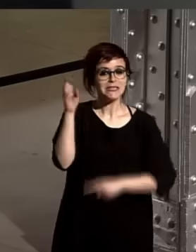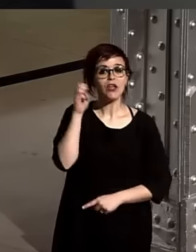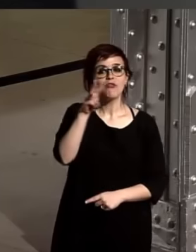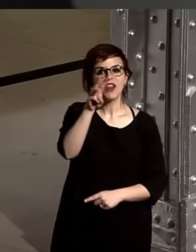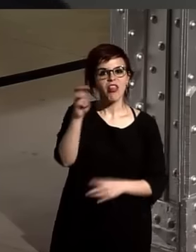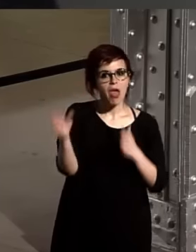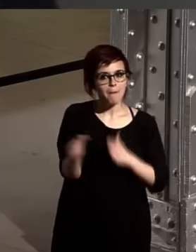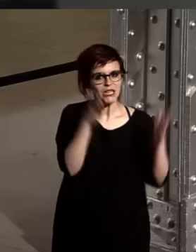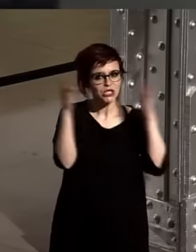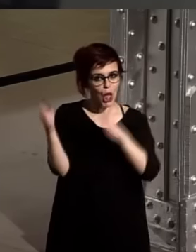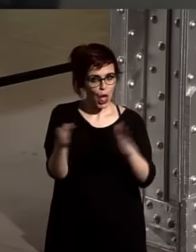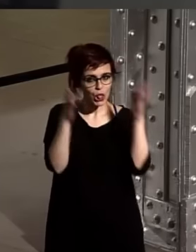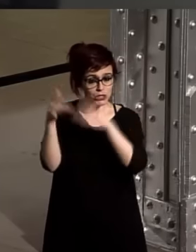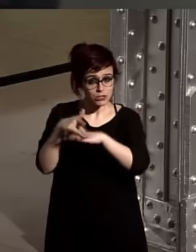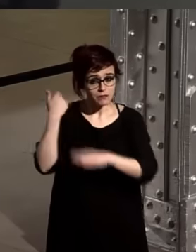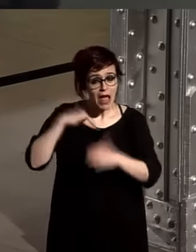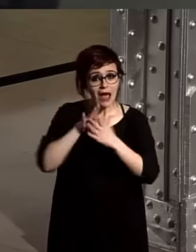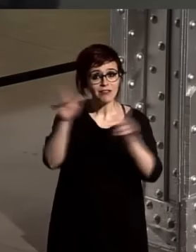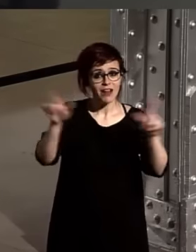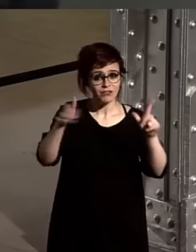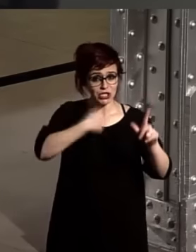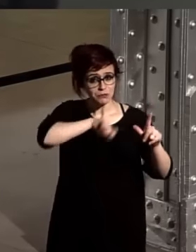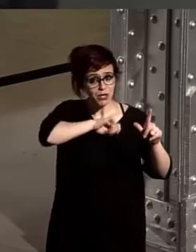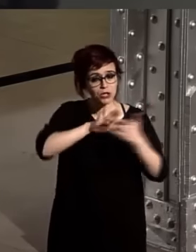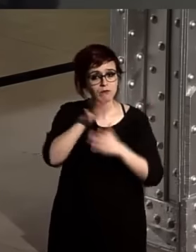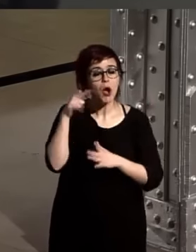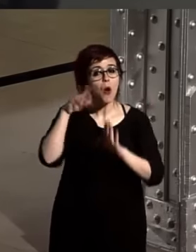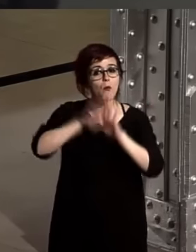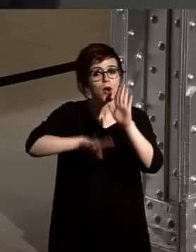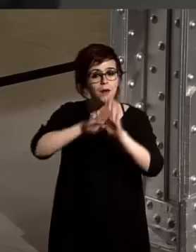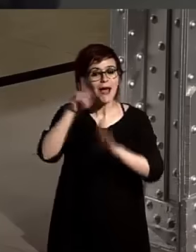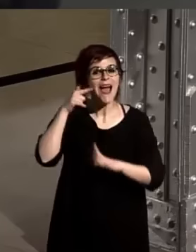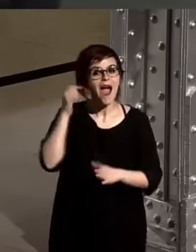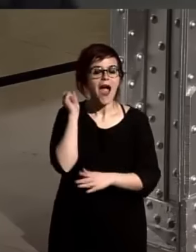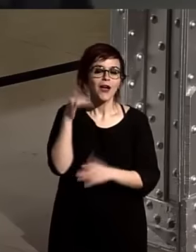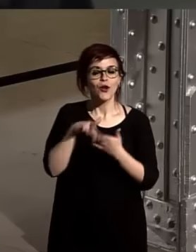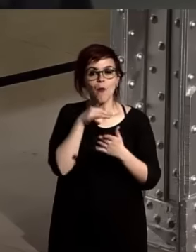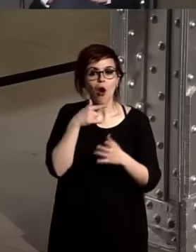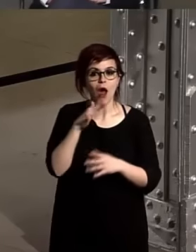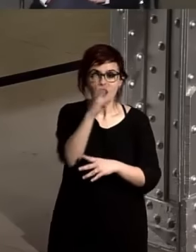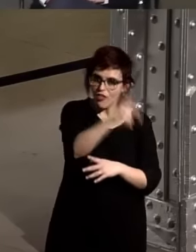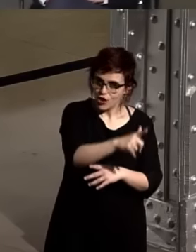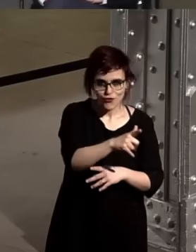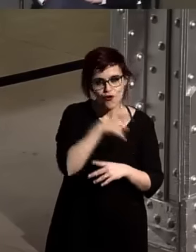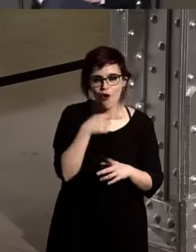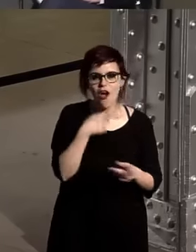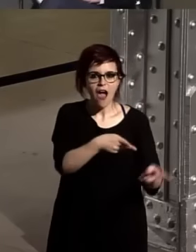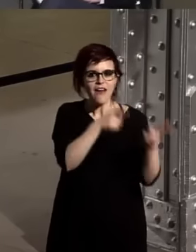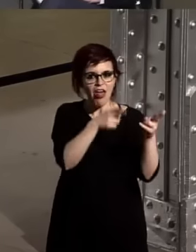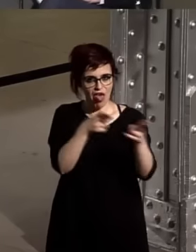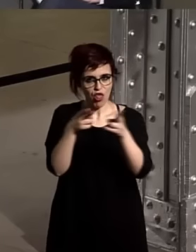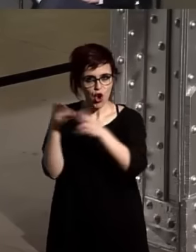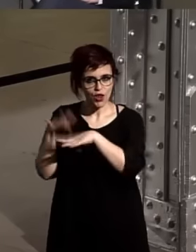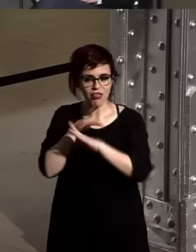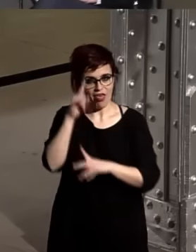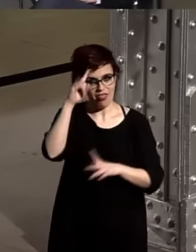episodios y ahora con televisión española estamos preparando un programa que se va a llamar el cazador de cerebros no El ladrón de cerebros